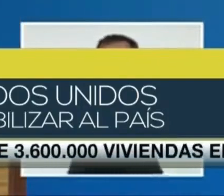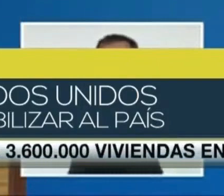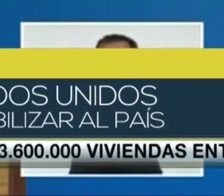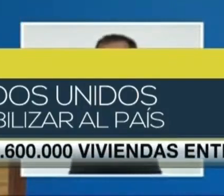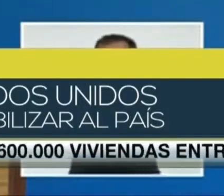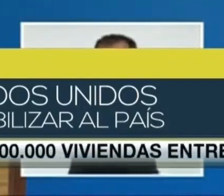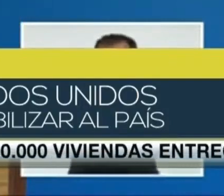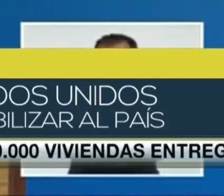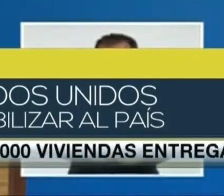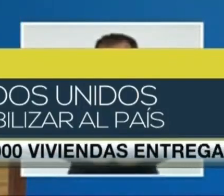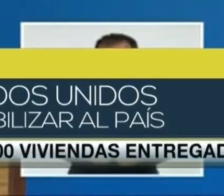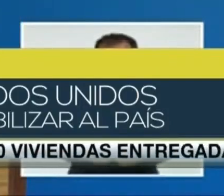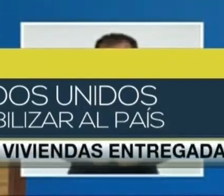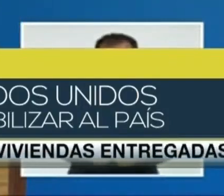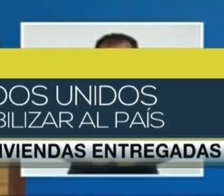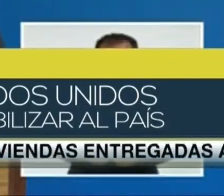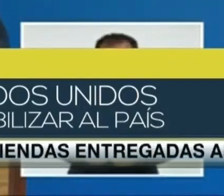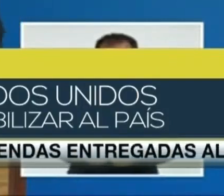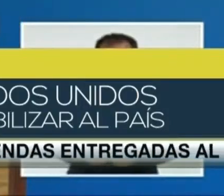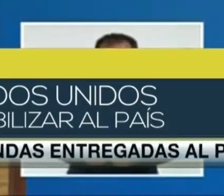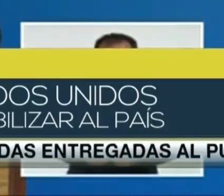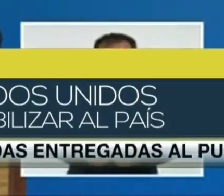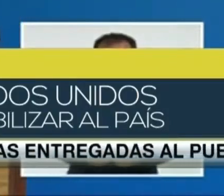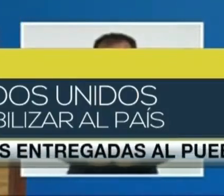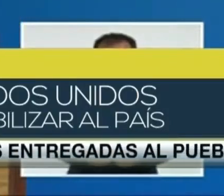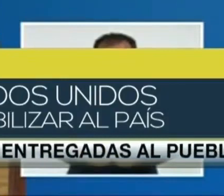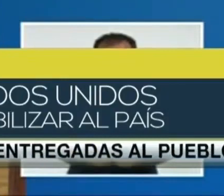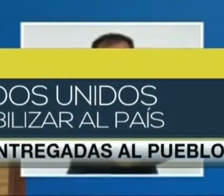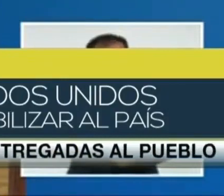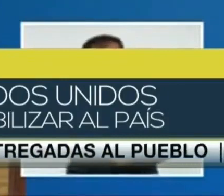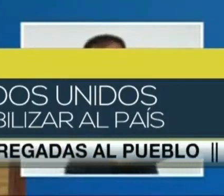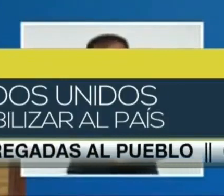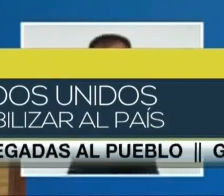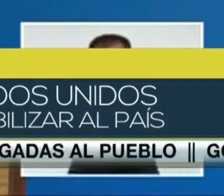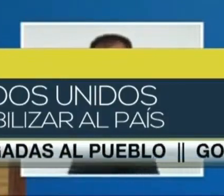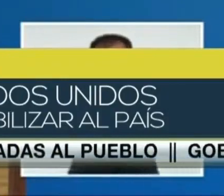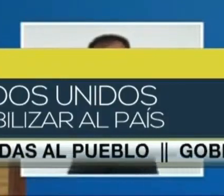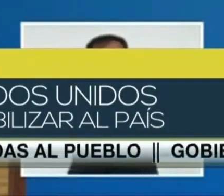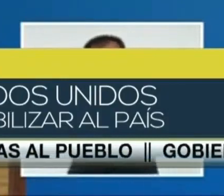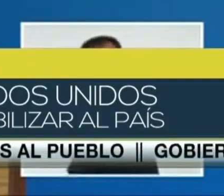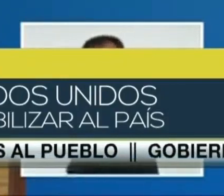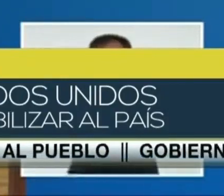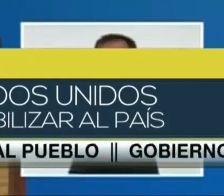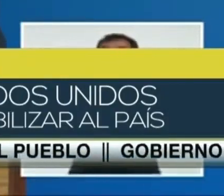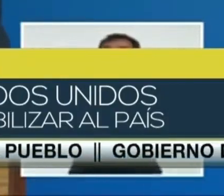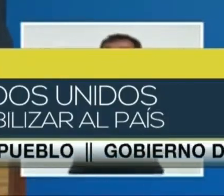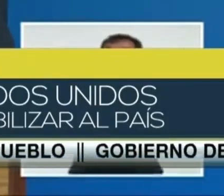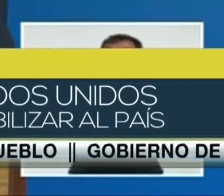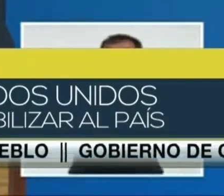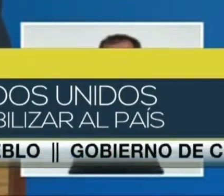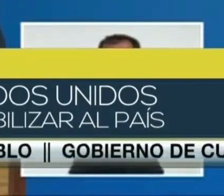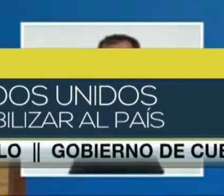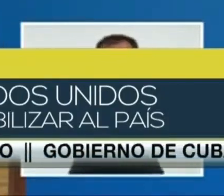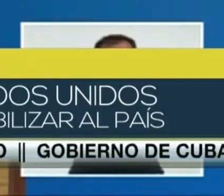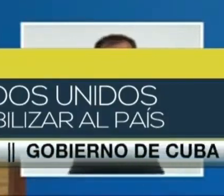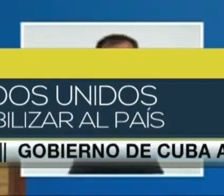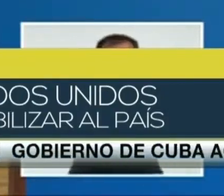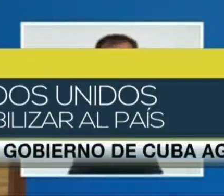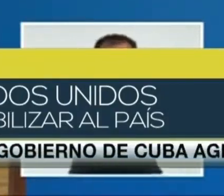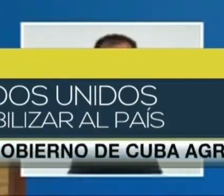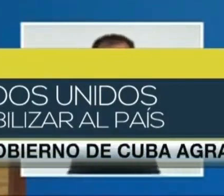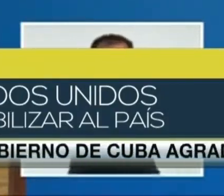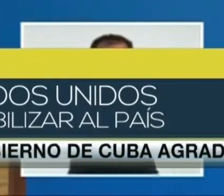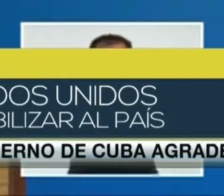desde la triste manipulación de información a la que han estado sometidas las personas y los